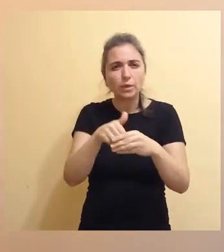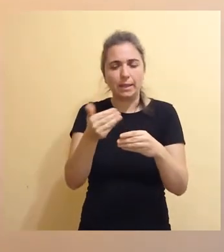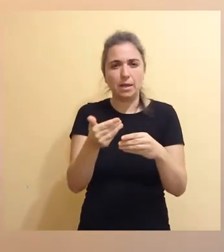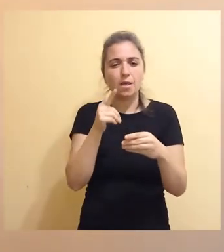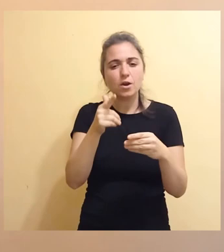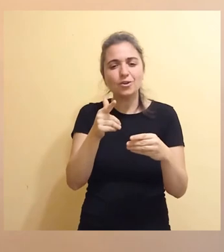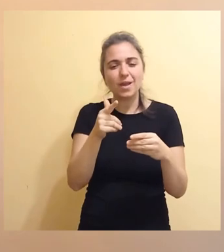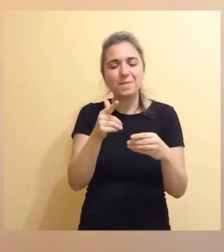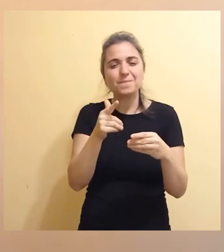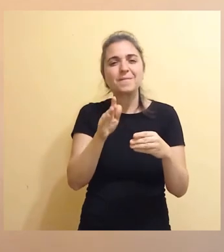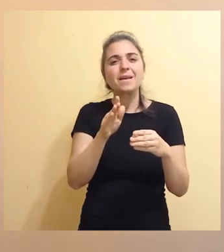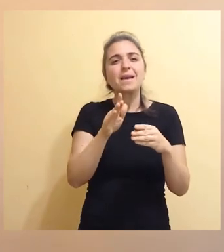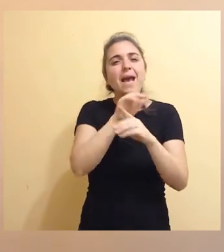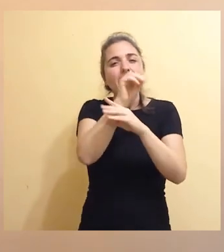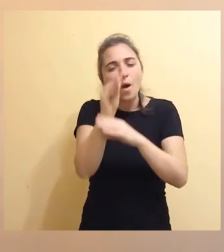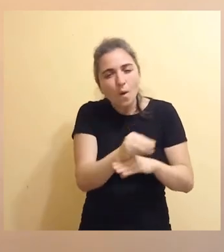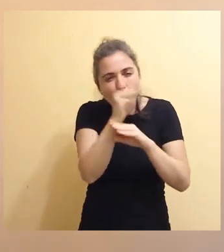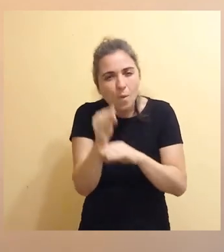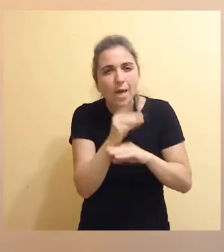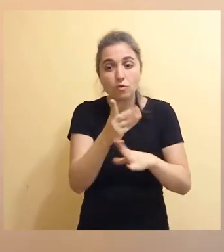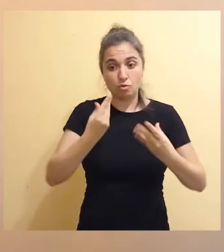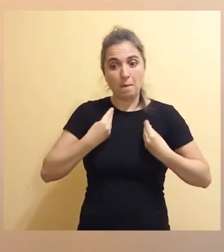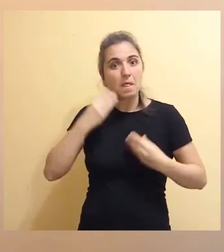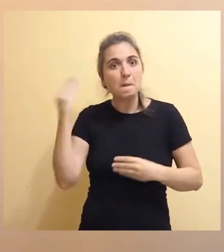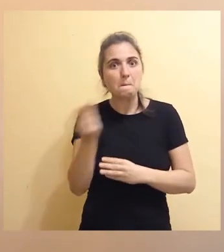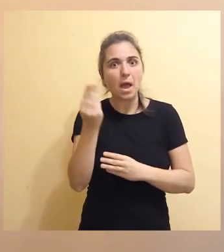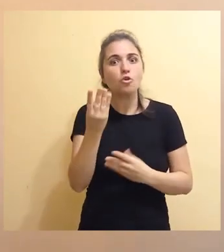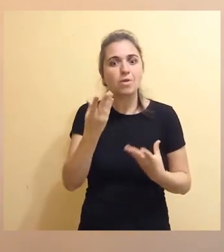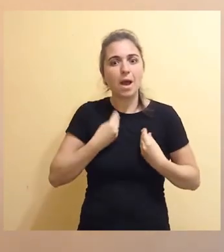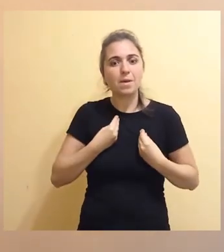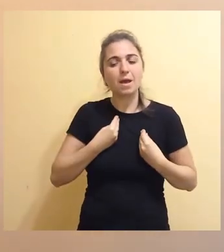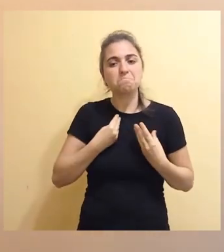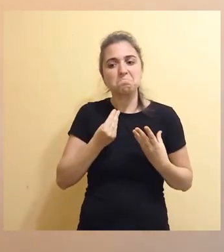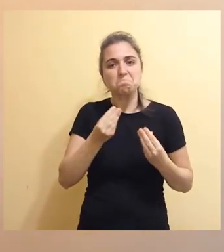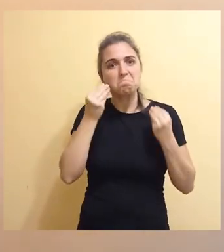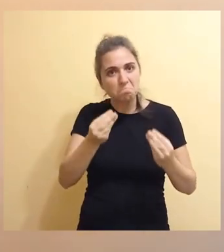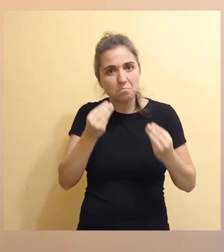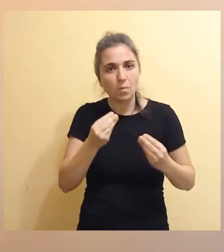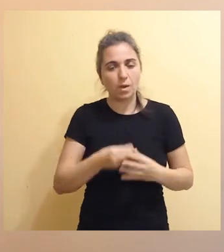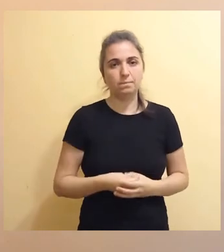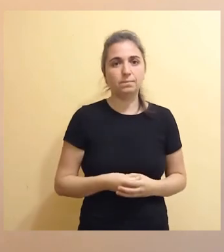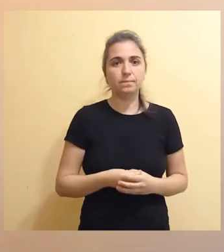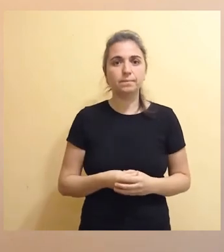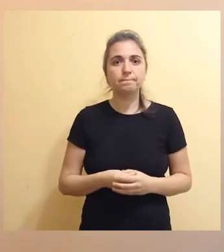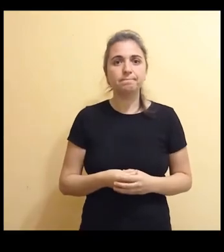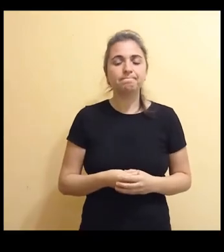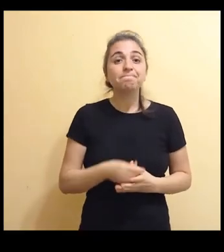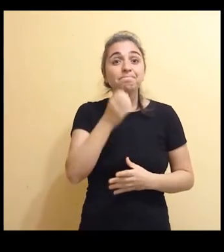contenidos de buen trato, ¿no? de una vida mejor, de una buena vida de alguna